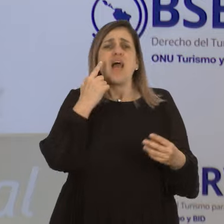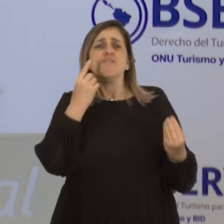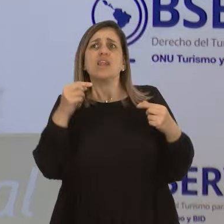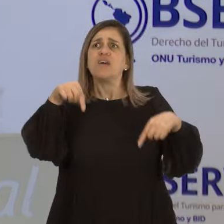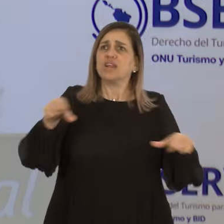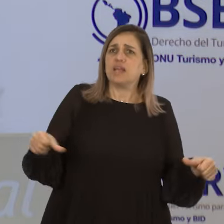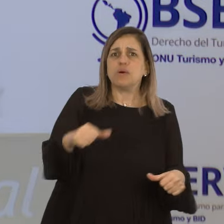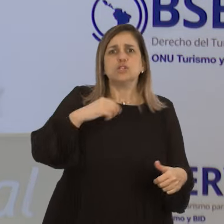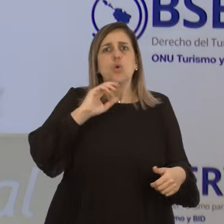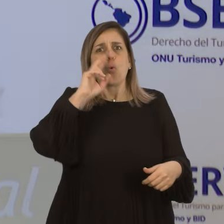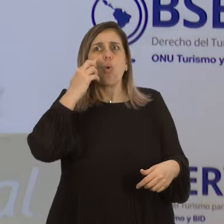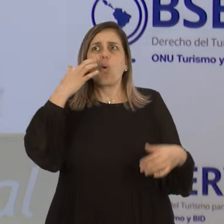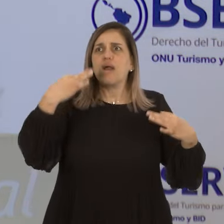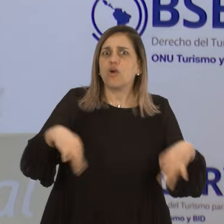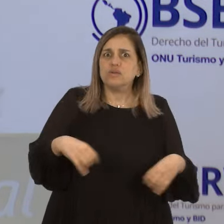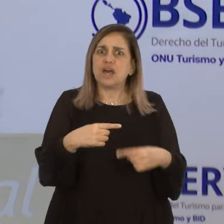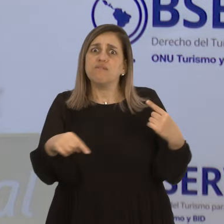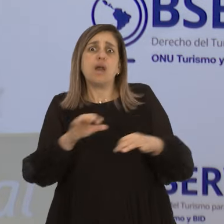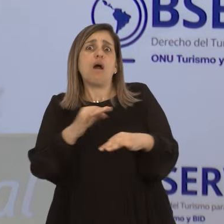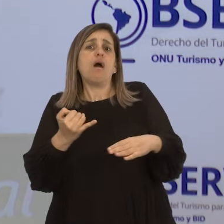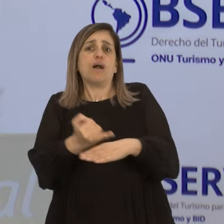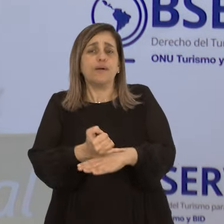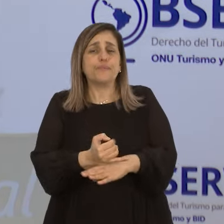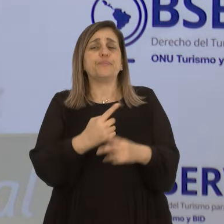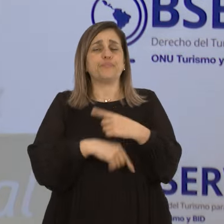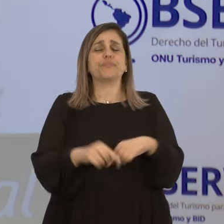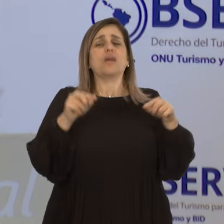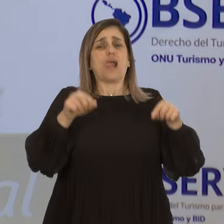con sabiduría calibrar qué es lo que estamos haciendo bien.